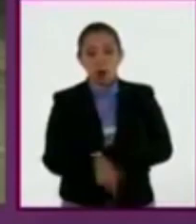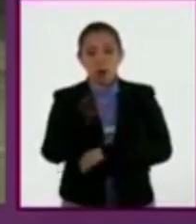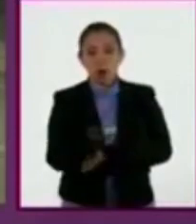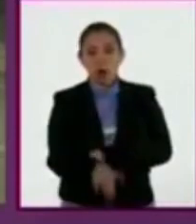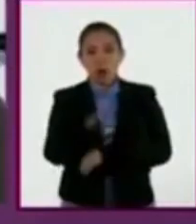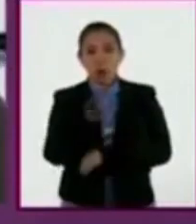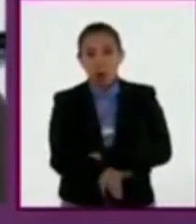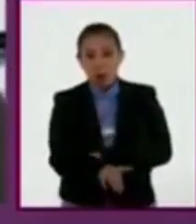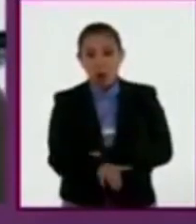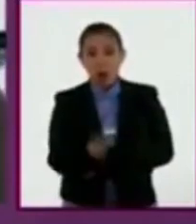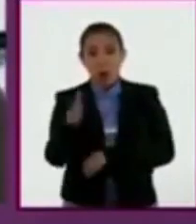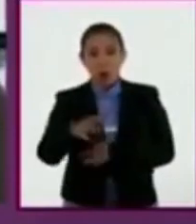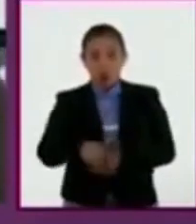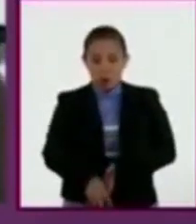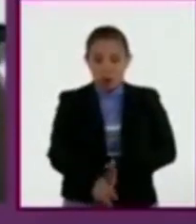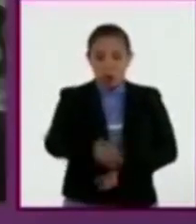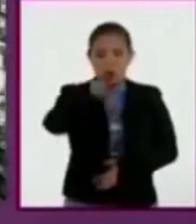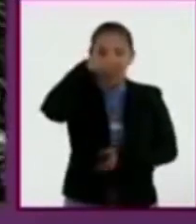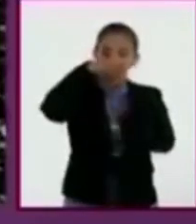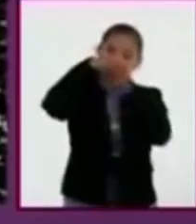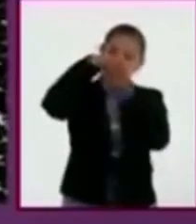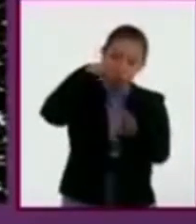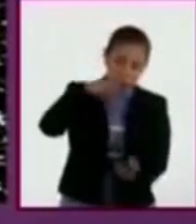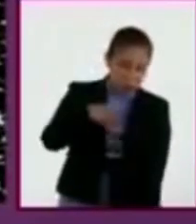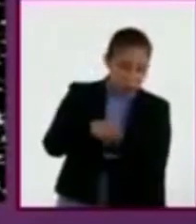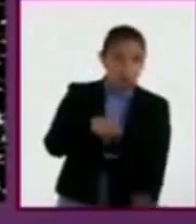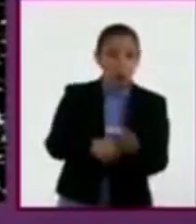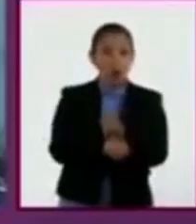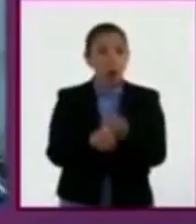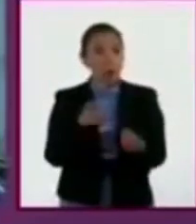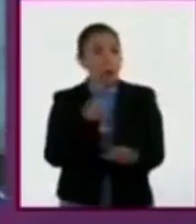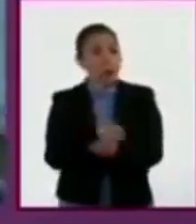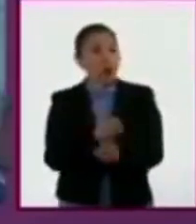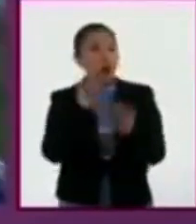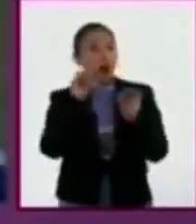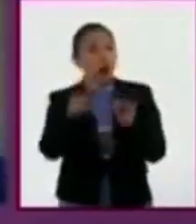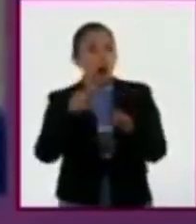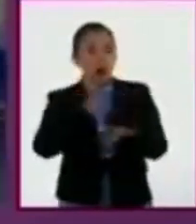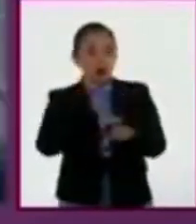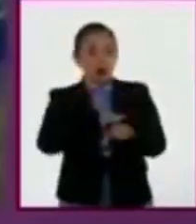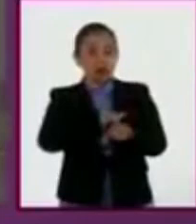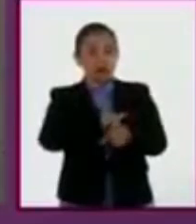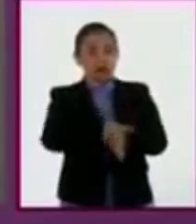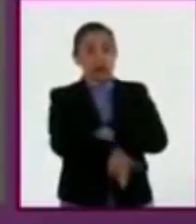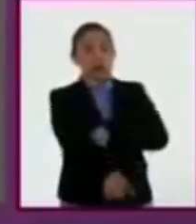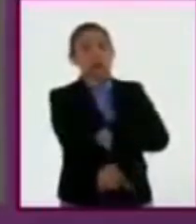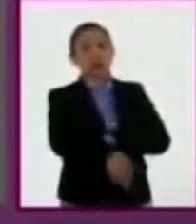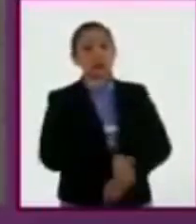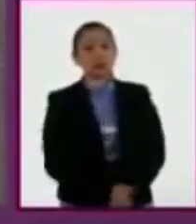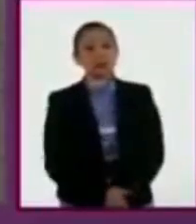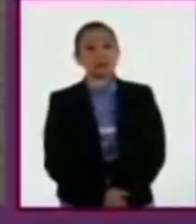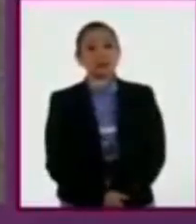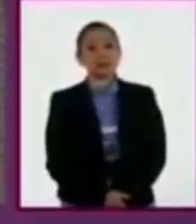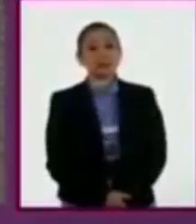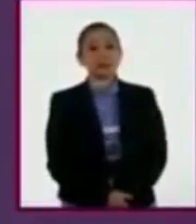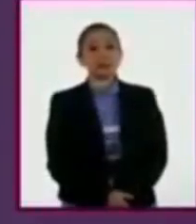balón, cuando levantamos y dejamos caer cualquier objeto o cuando nos tiramos de una resbaladilla.